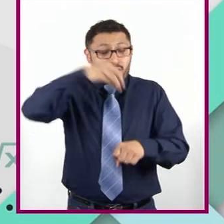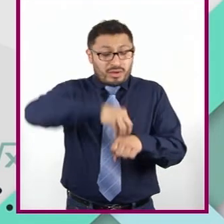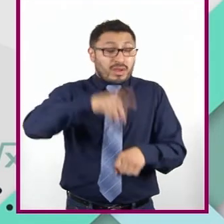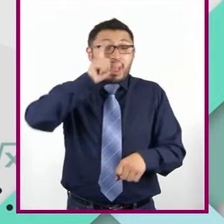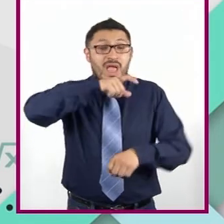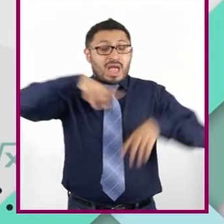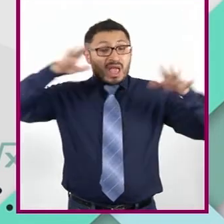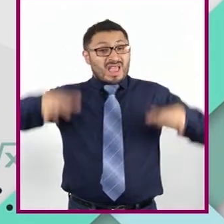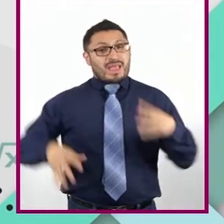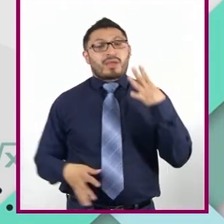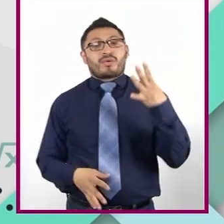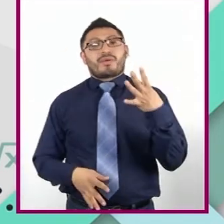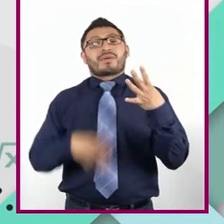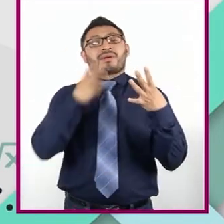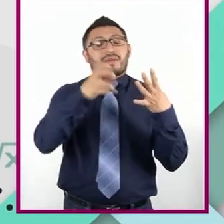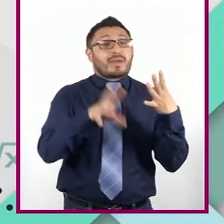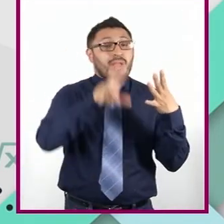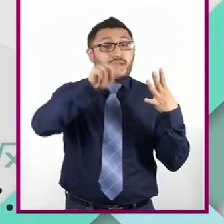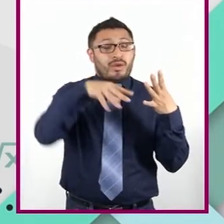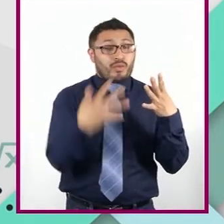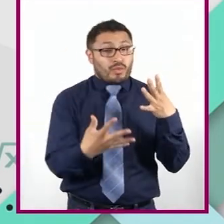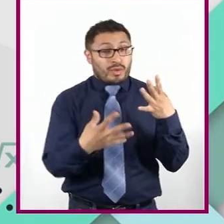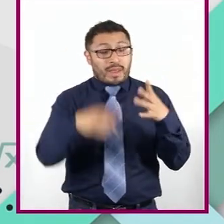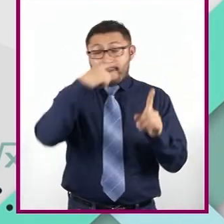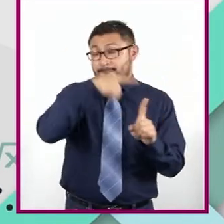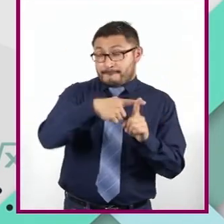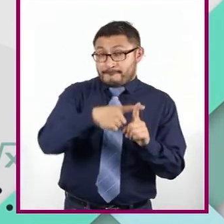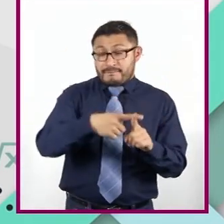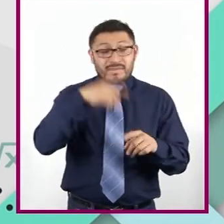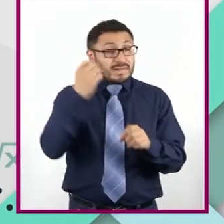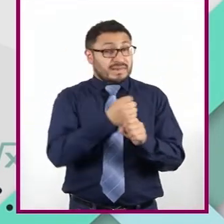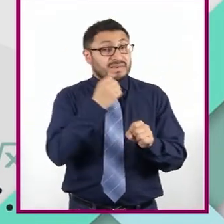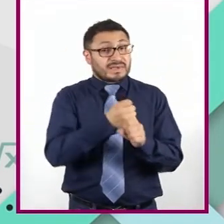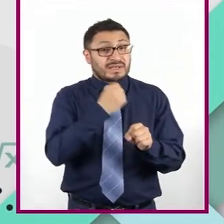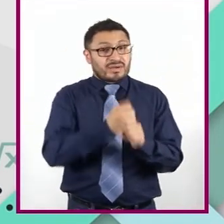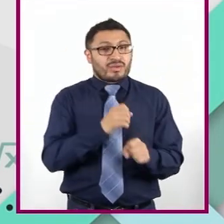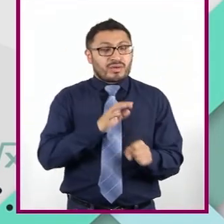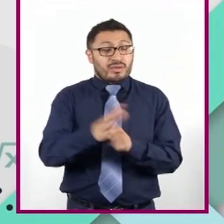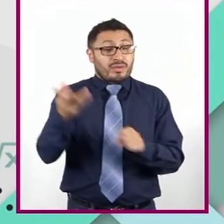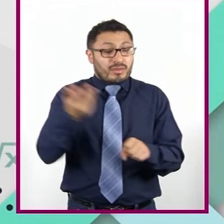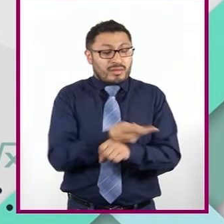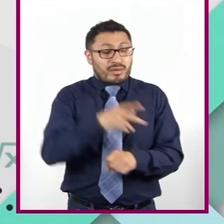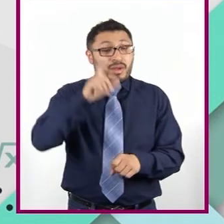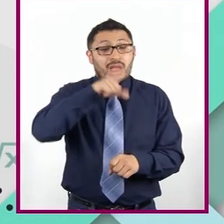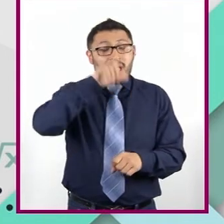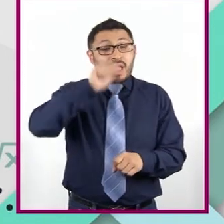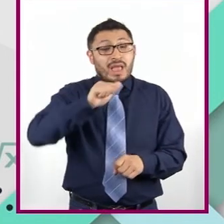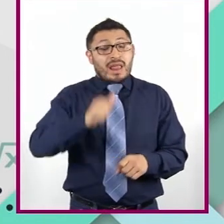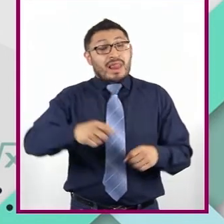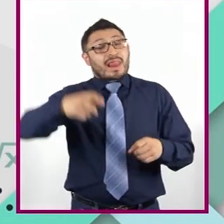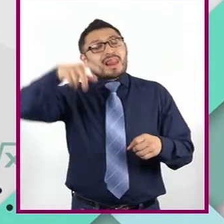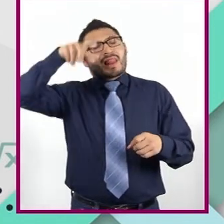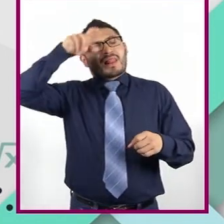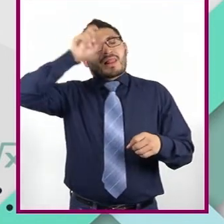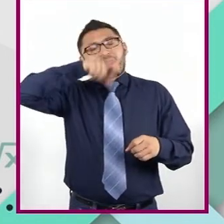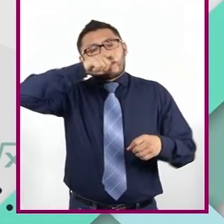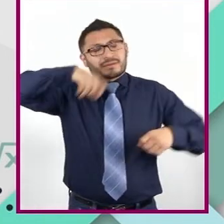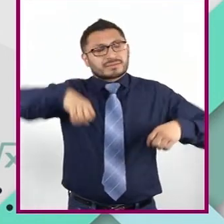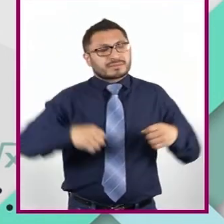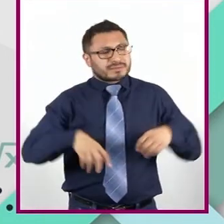águila 4, que fue de 85, más la frecuencia con la que ocurrió águila 6, que fue de